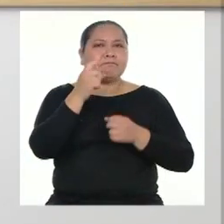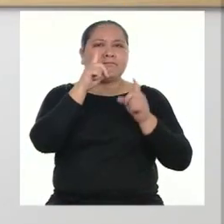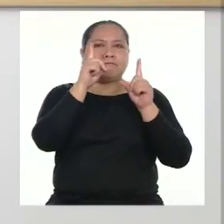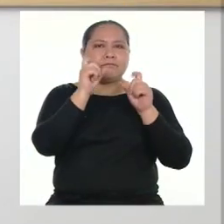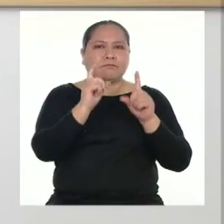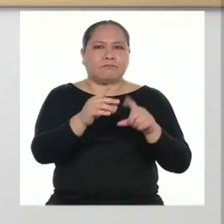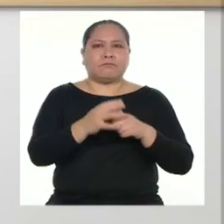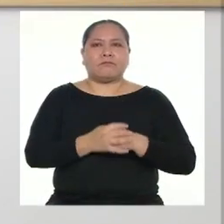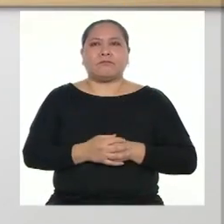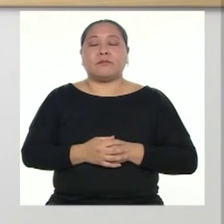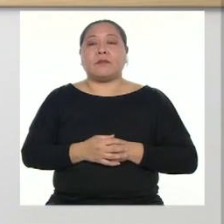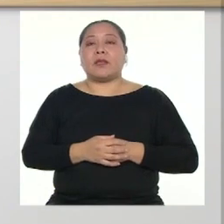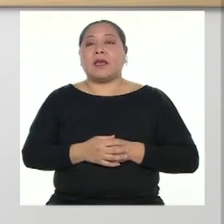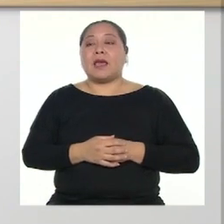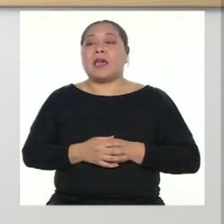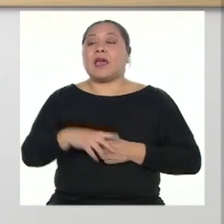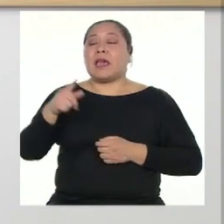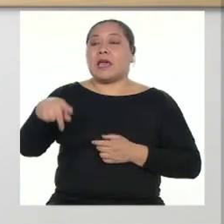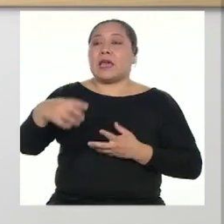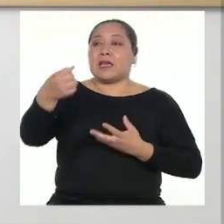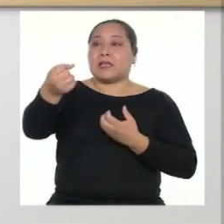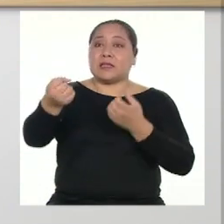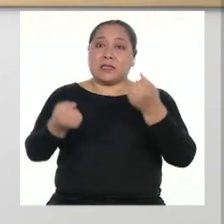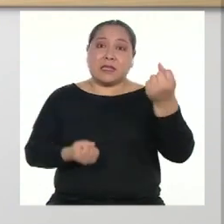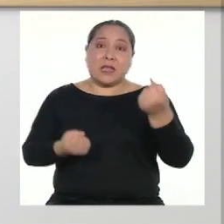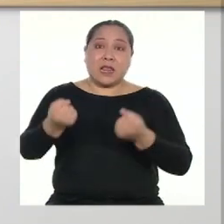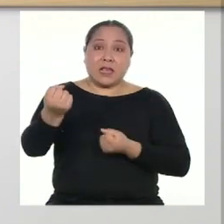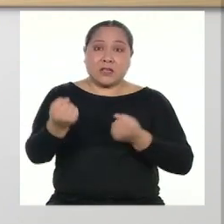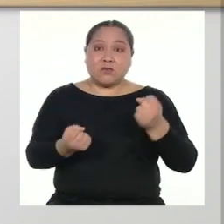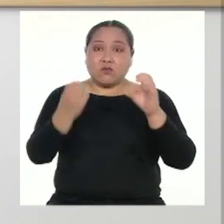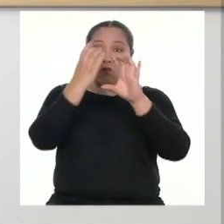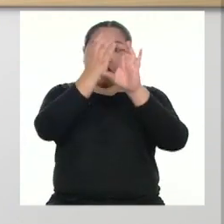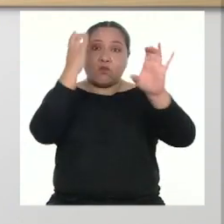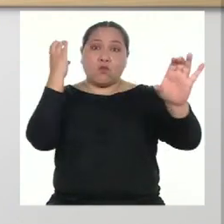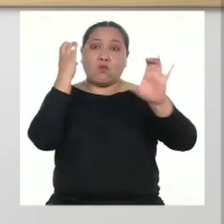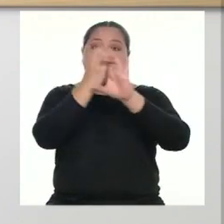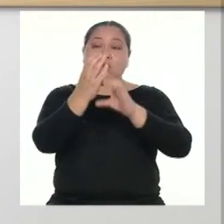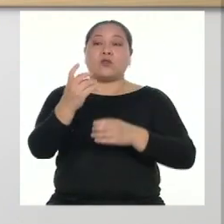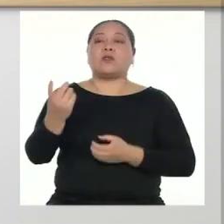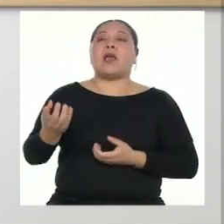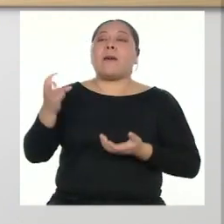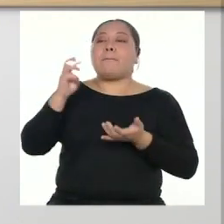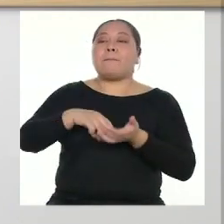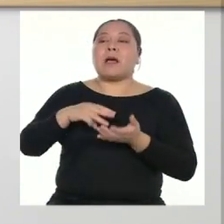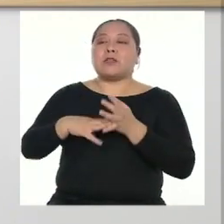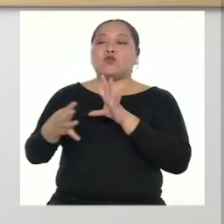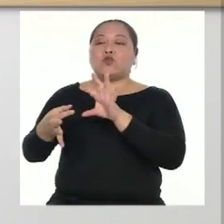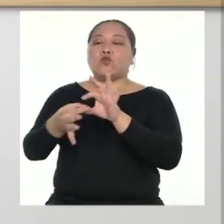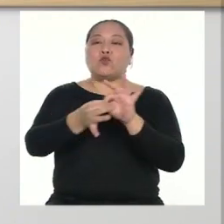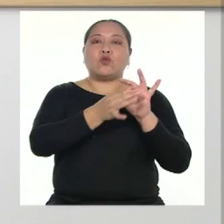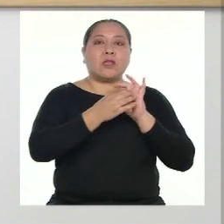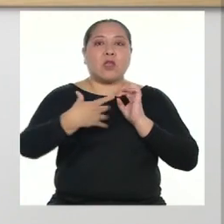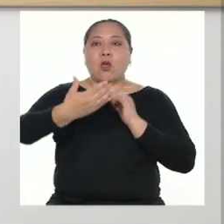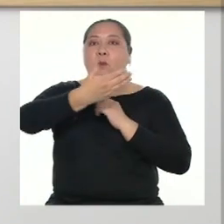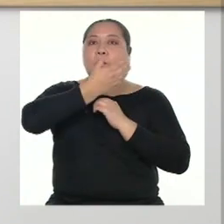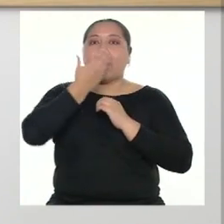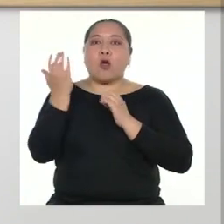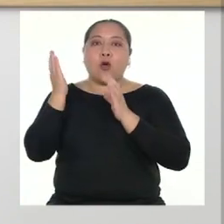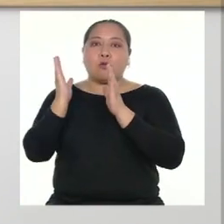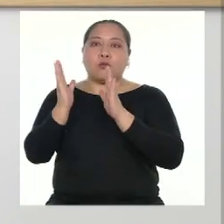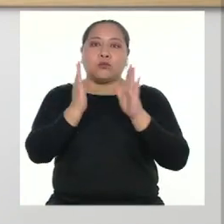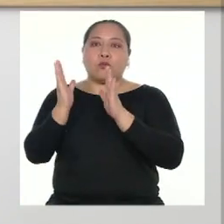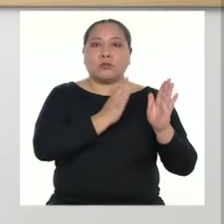Luz. El sistema de transporte público tiene que ser más integrado y mejor organizado